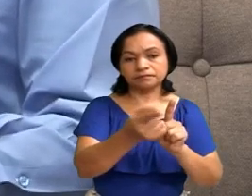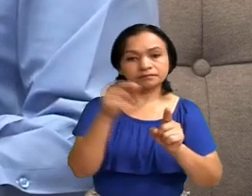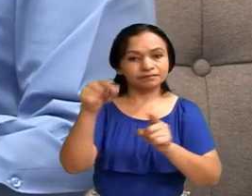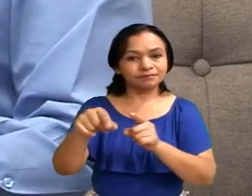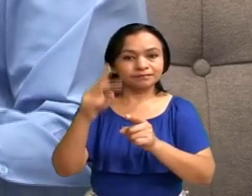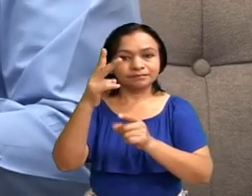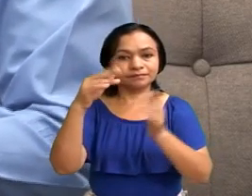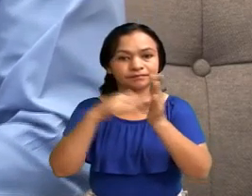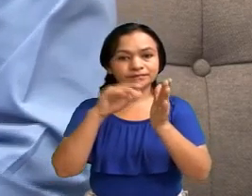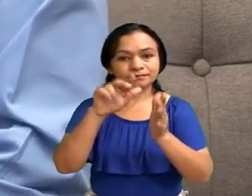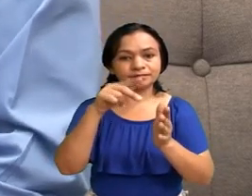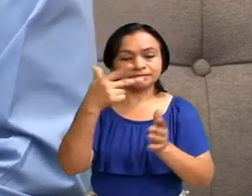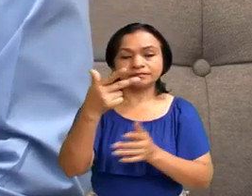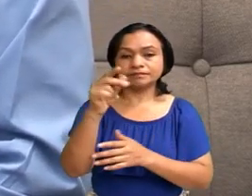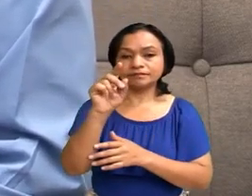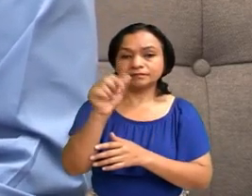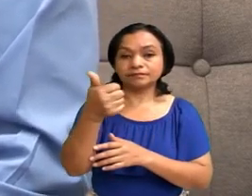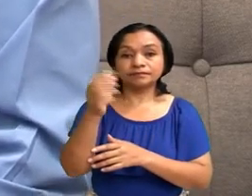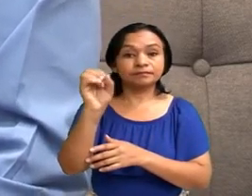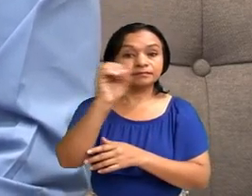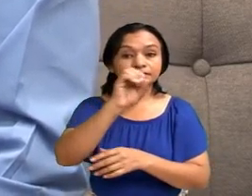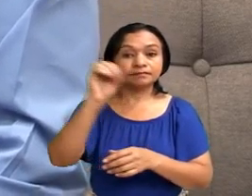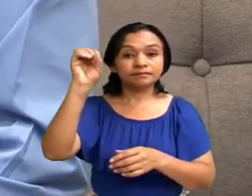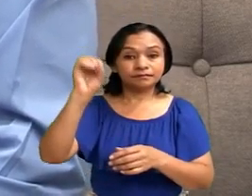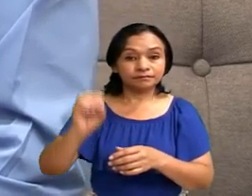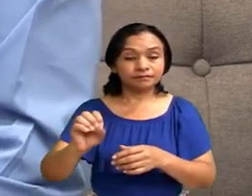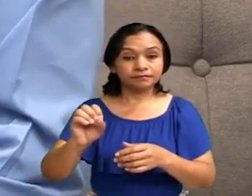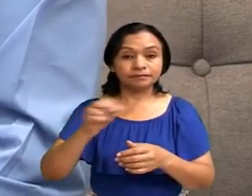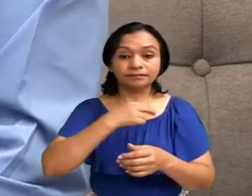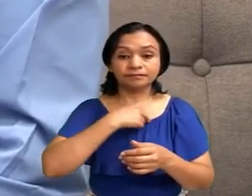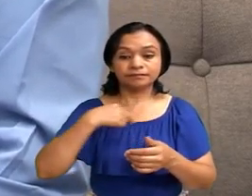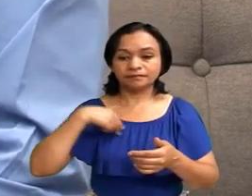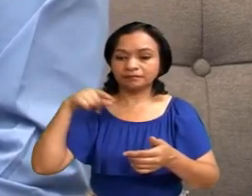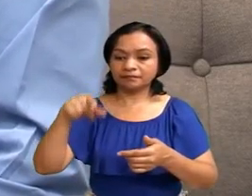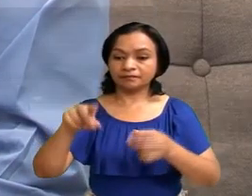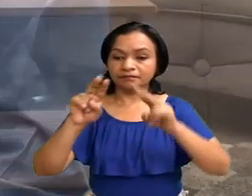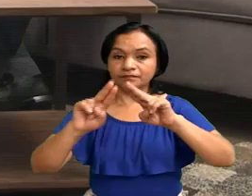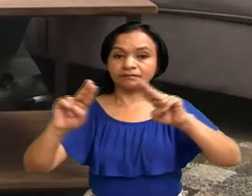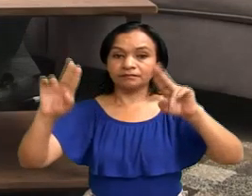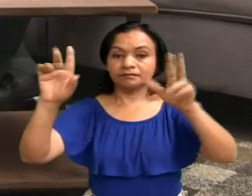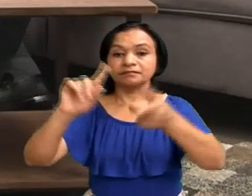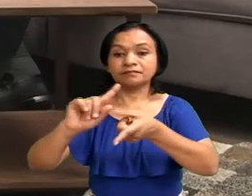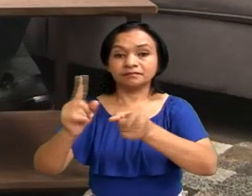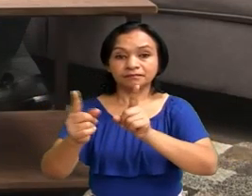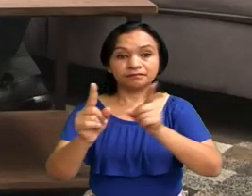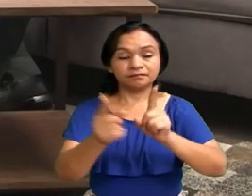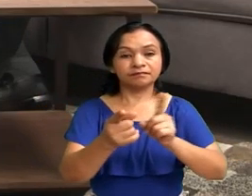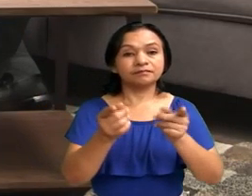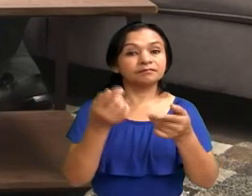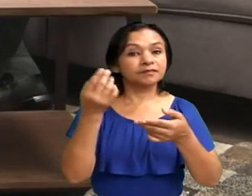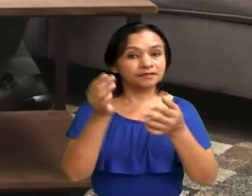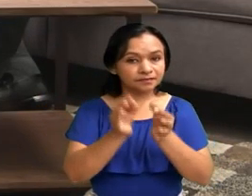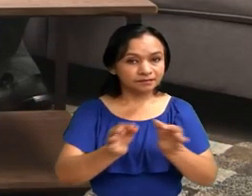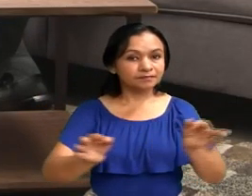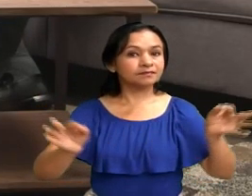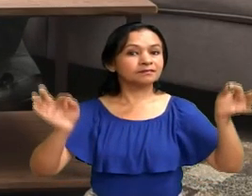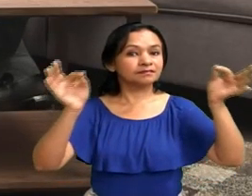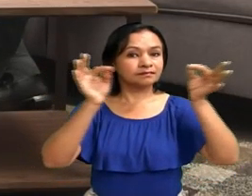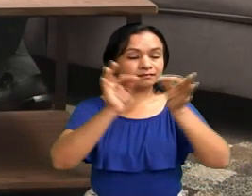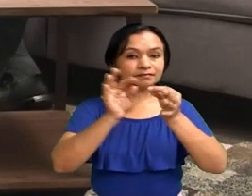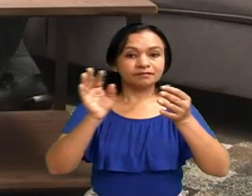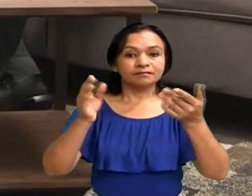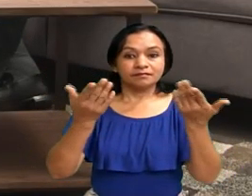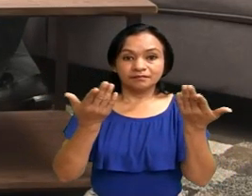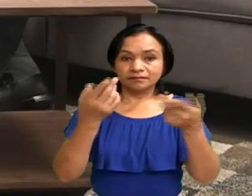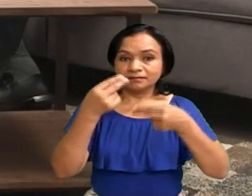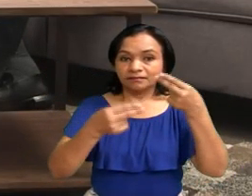el 2018 con un 60% de generación renovable. Importante, ¿verdad? Esa cifra también. Por primera vez, a